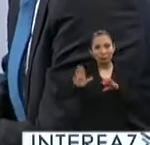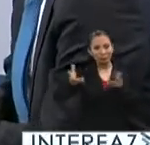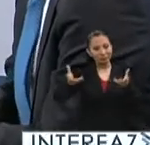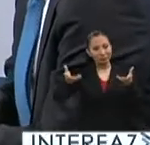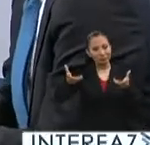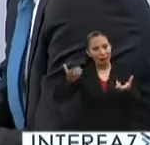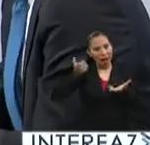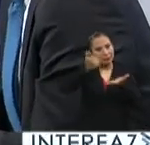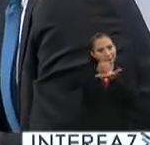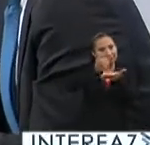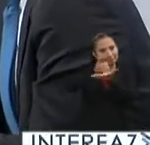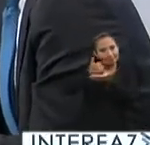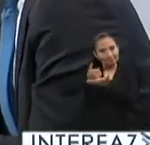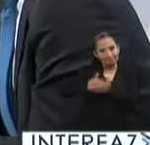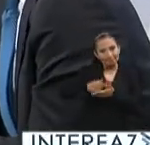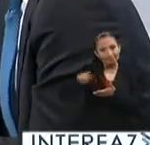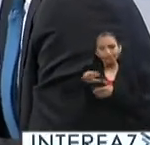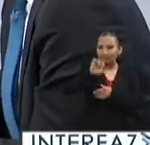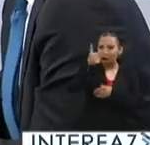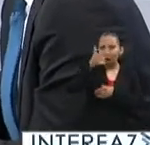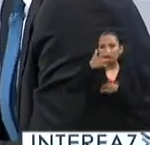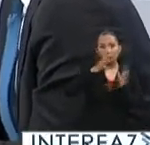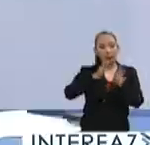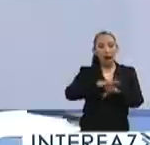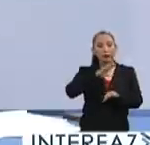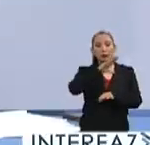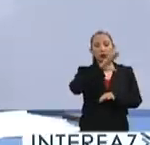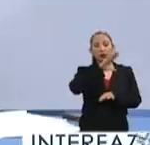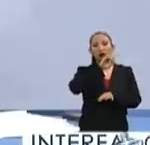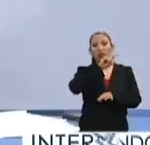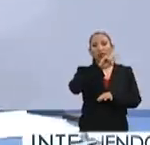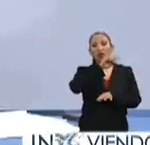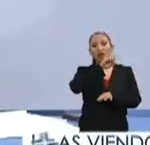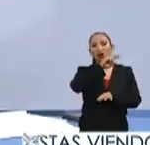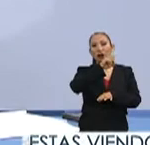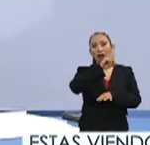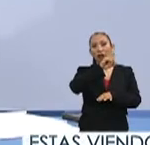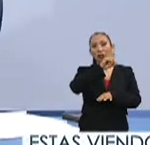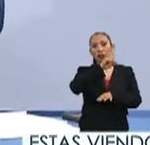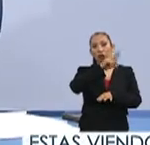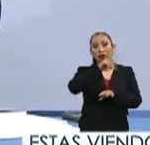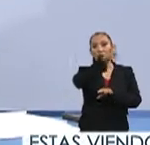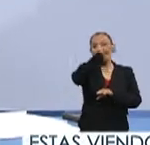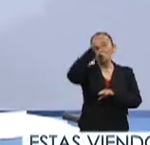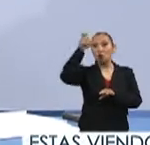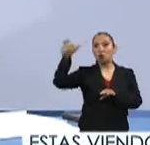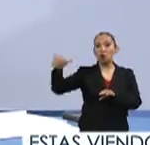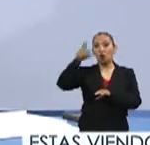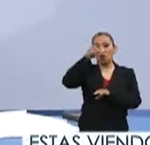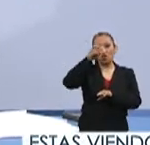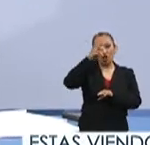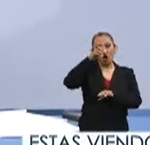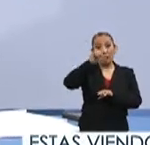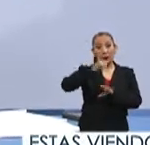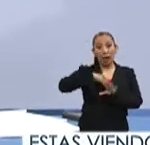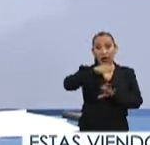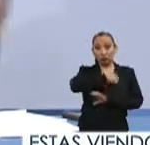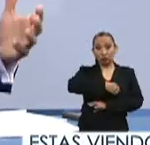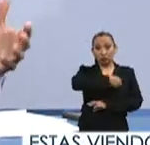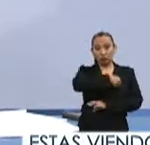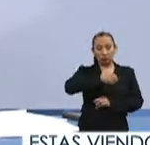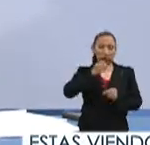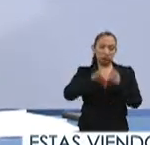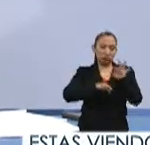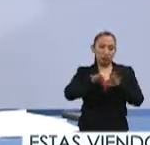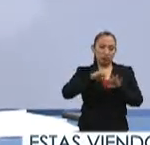cuales usted ha estado involucrado, entre otros el gran colisionador de hadrones que está allá en Suiza. Entre